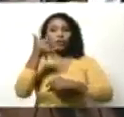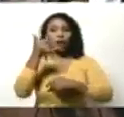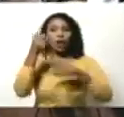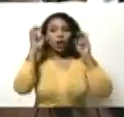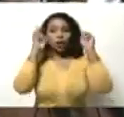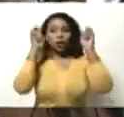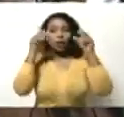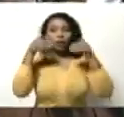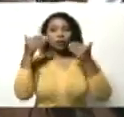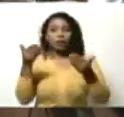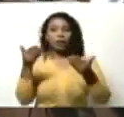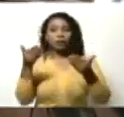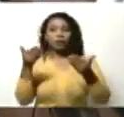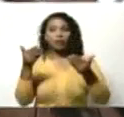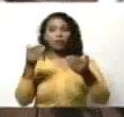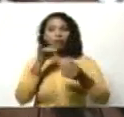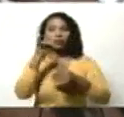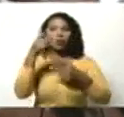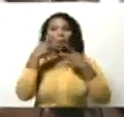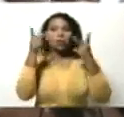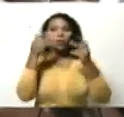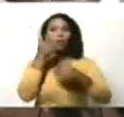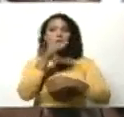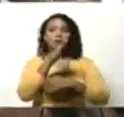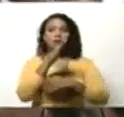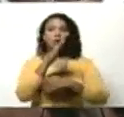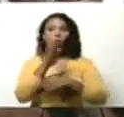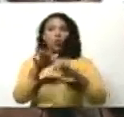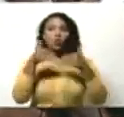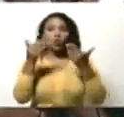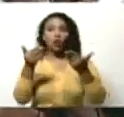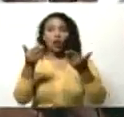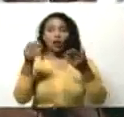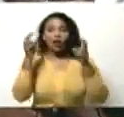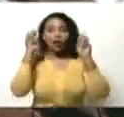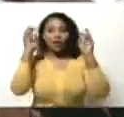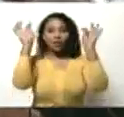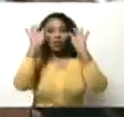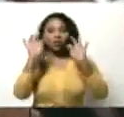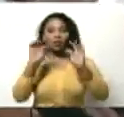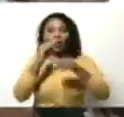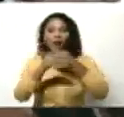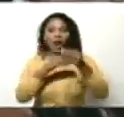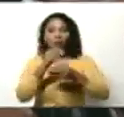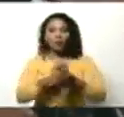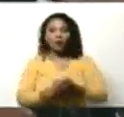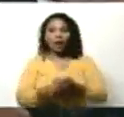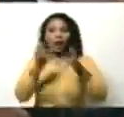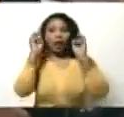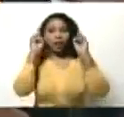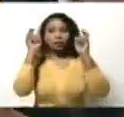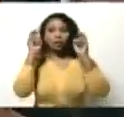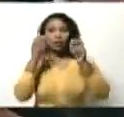de anunciar próximamente cuál va a ser el tipo de encuentro que realizaremos. Sobre el tema de la